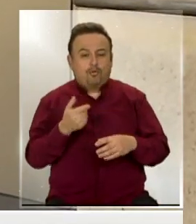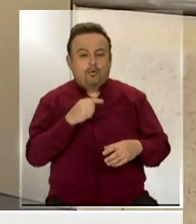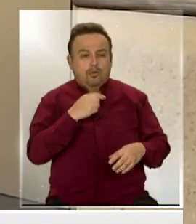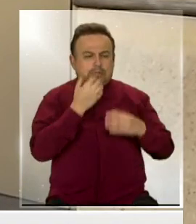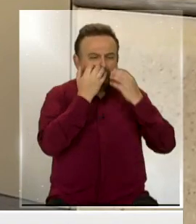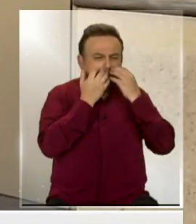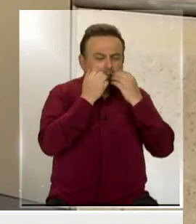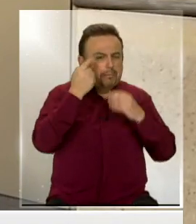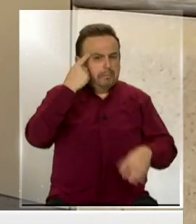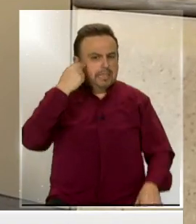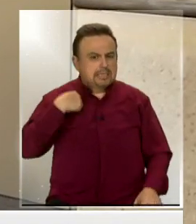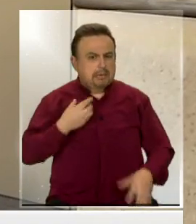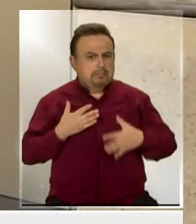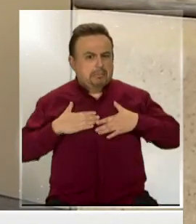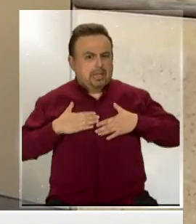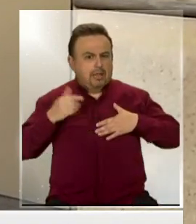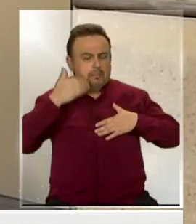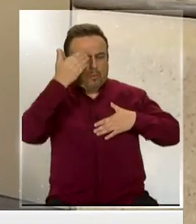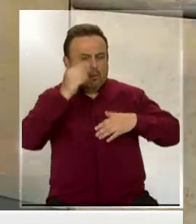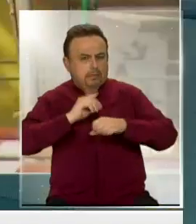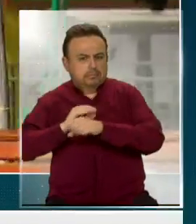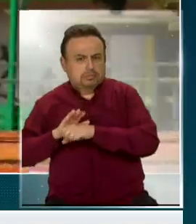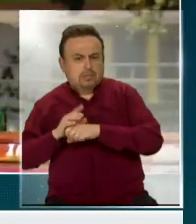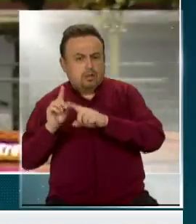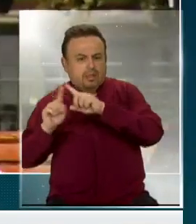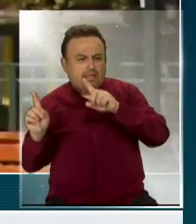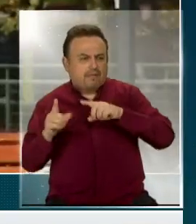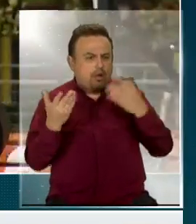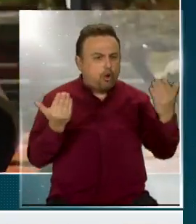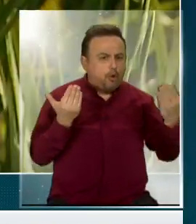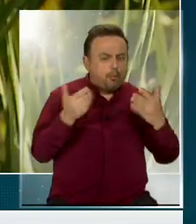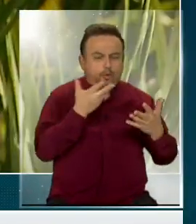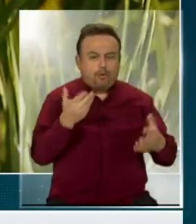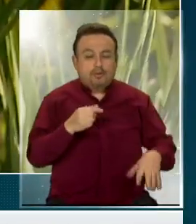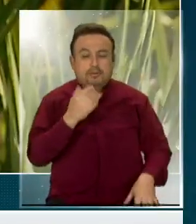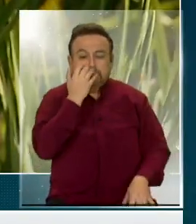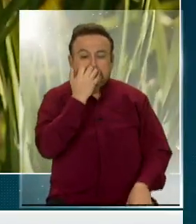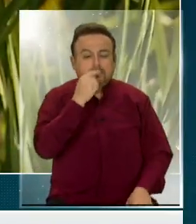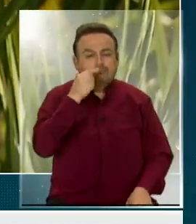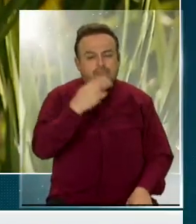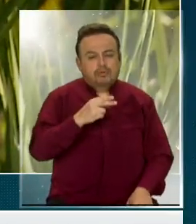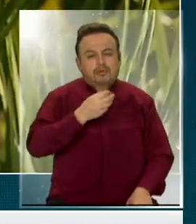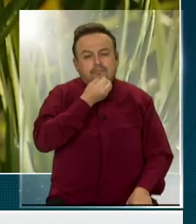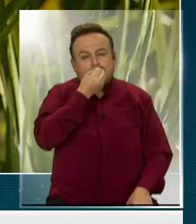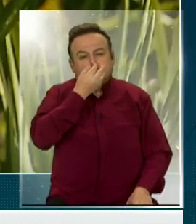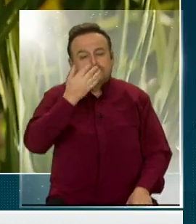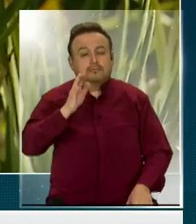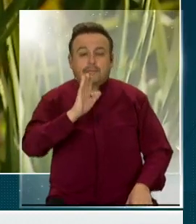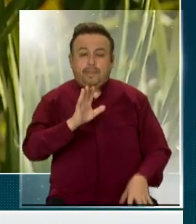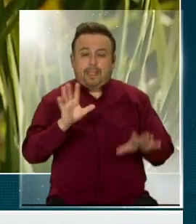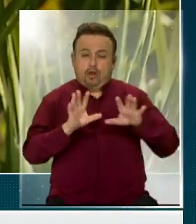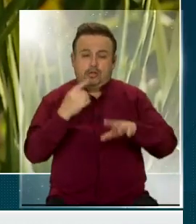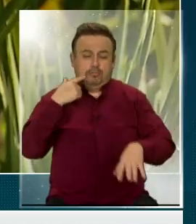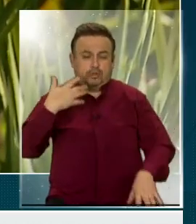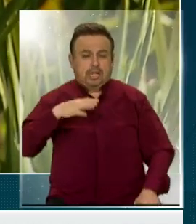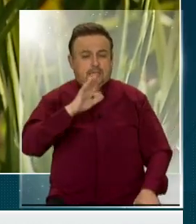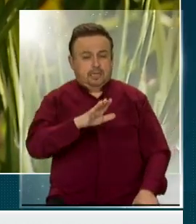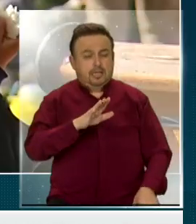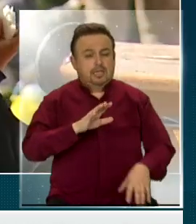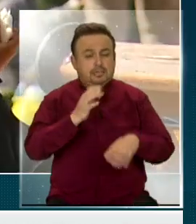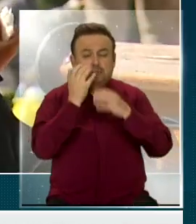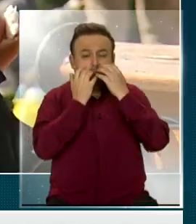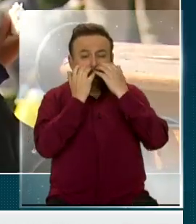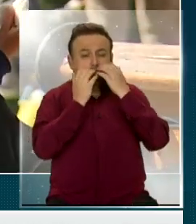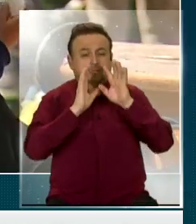A ver si nos puede destacar cuáles son las diferencias entre una alergia y un cuadro de COVID. Sí. Yo creo que hay cosas que son bien importantes. La alergia